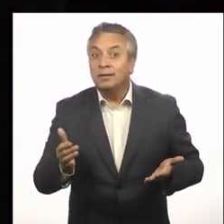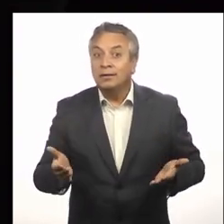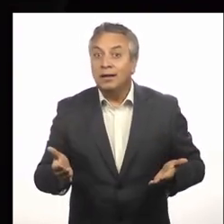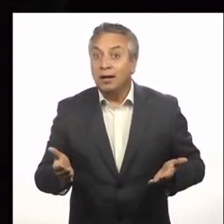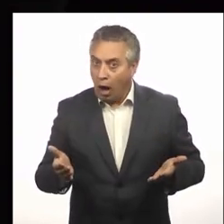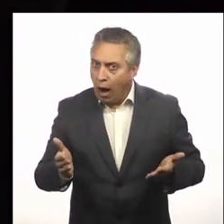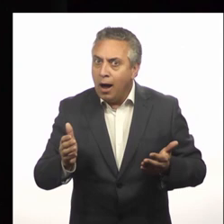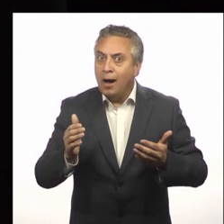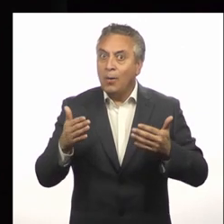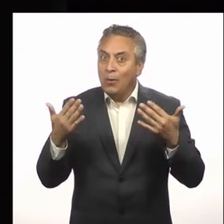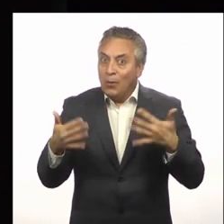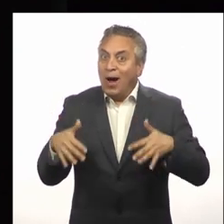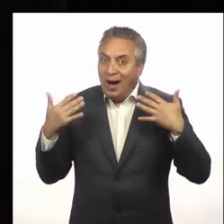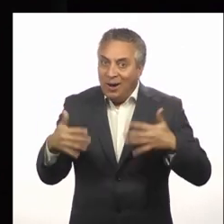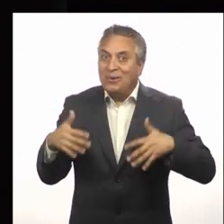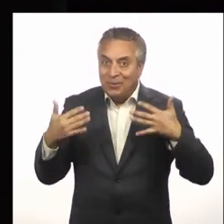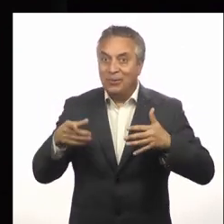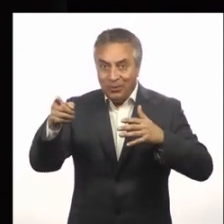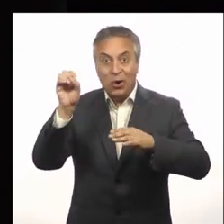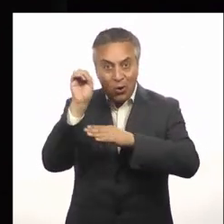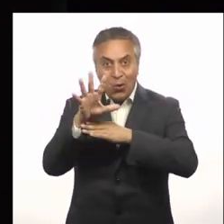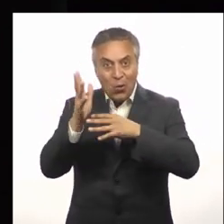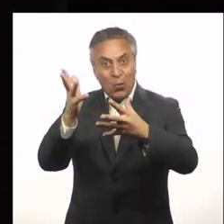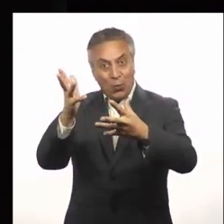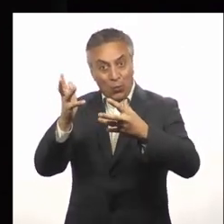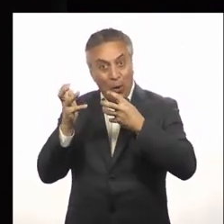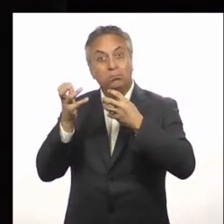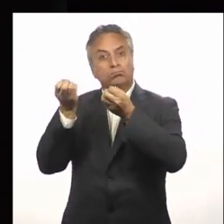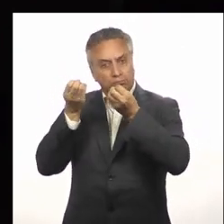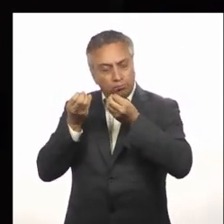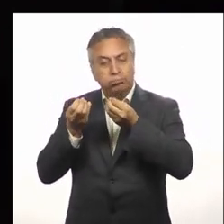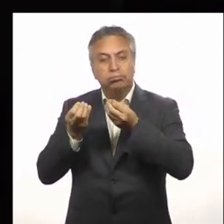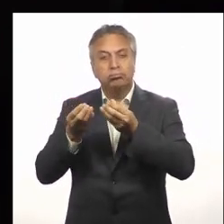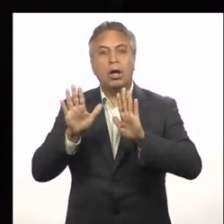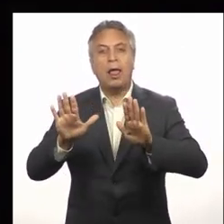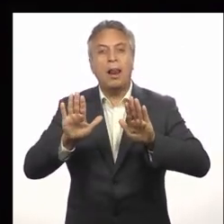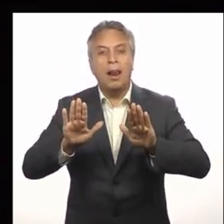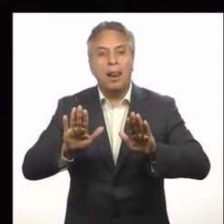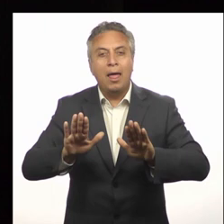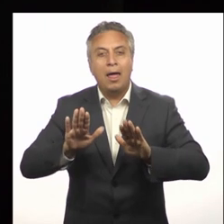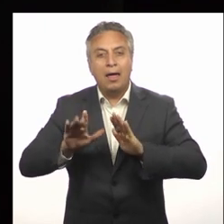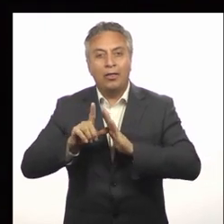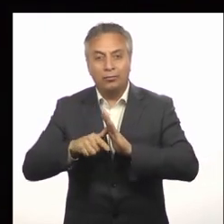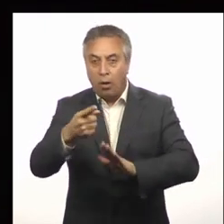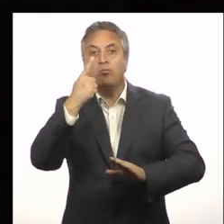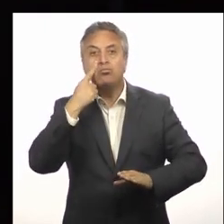¡Wow! Absorbió la luz y ahora la está remitiendo lentamente. Probemos con luz verde.